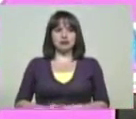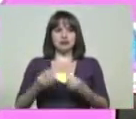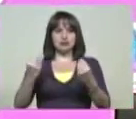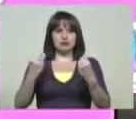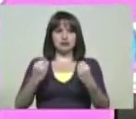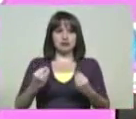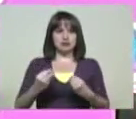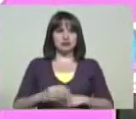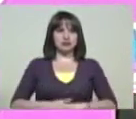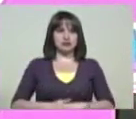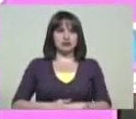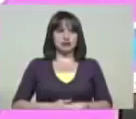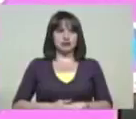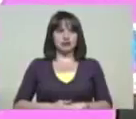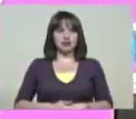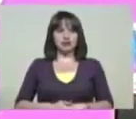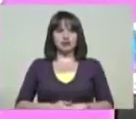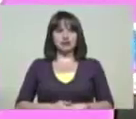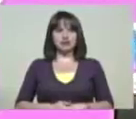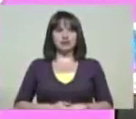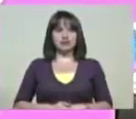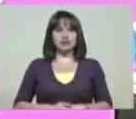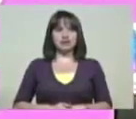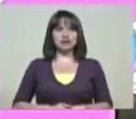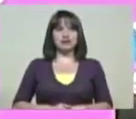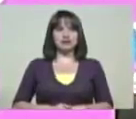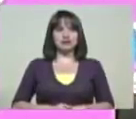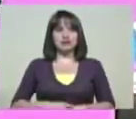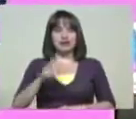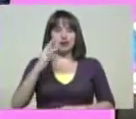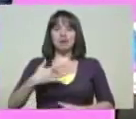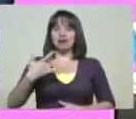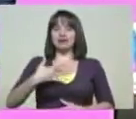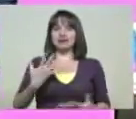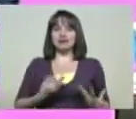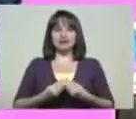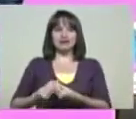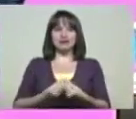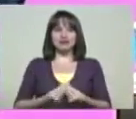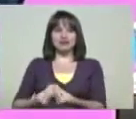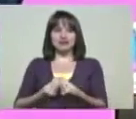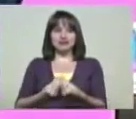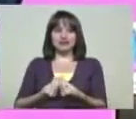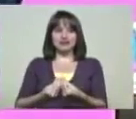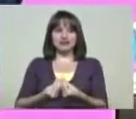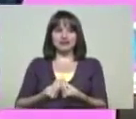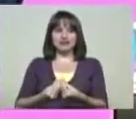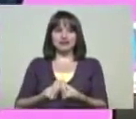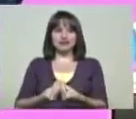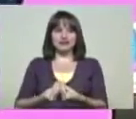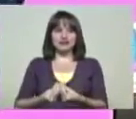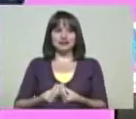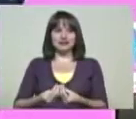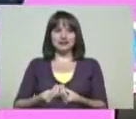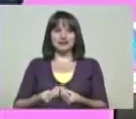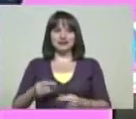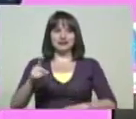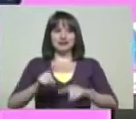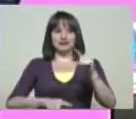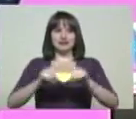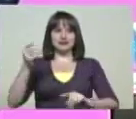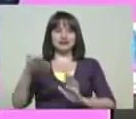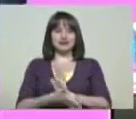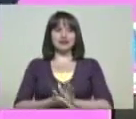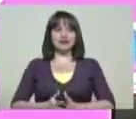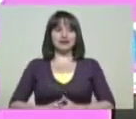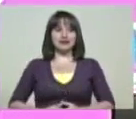cariño compañía ganas de ayudarlo yo me siento acompañado por ustedes muy acompañado muy cercanamente